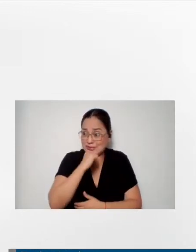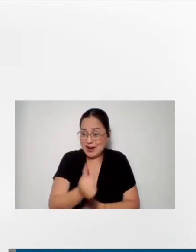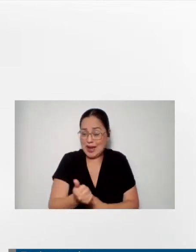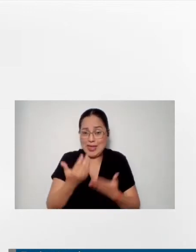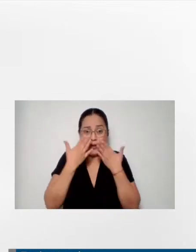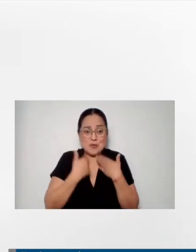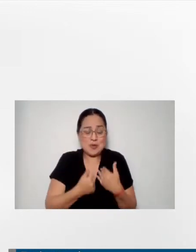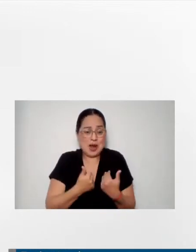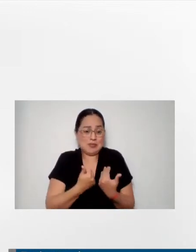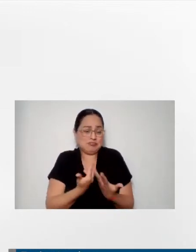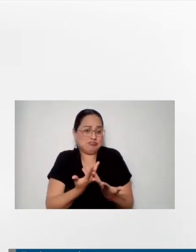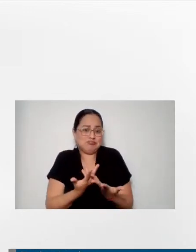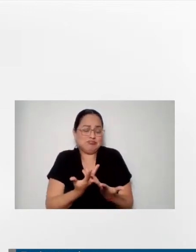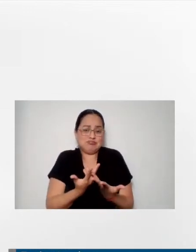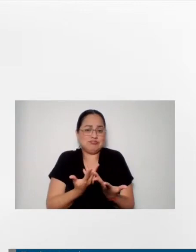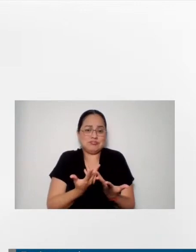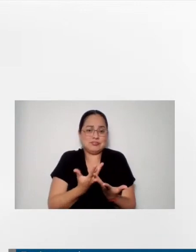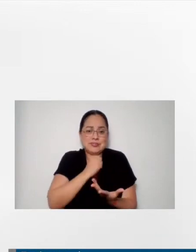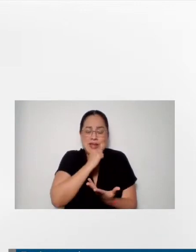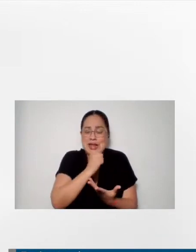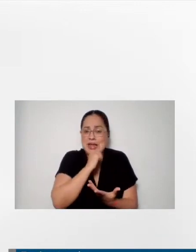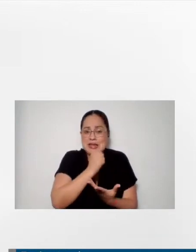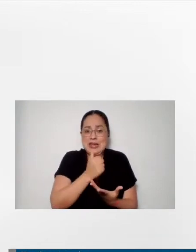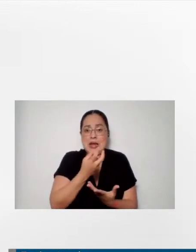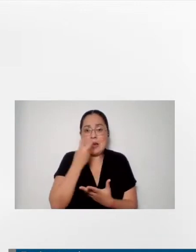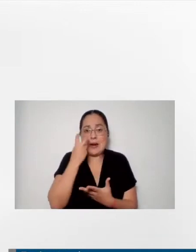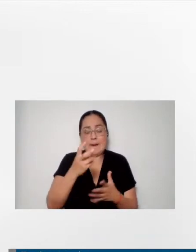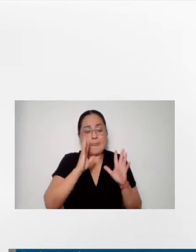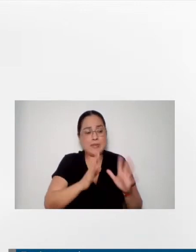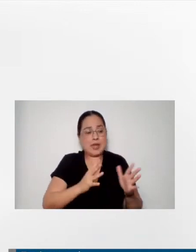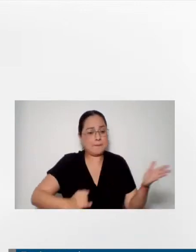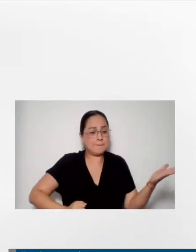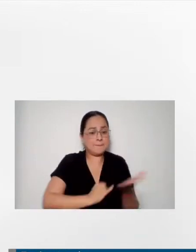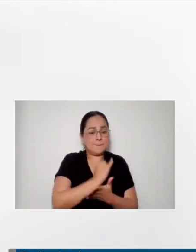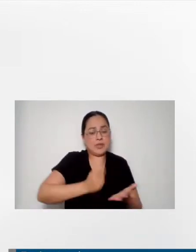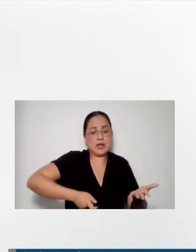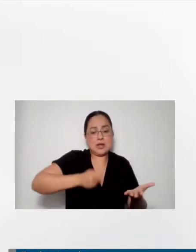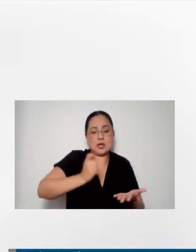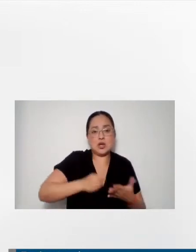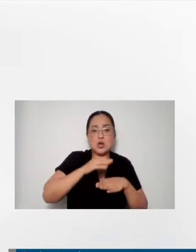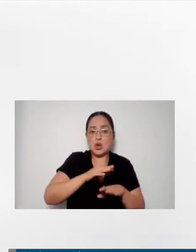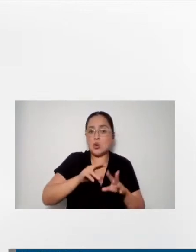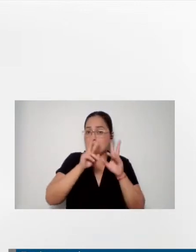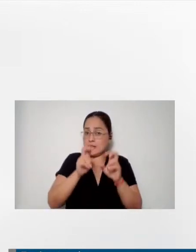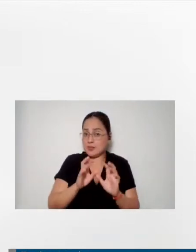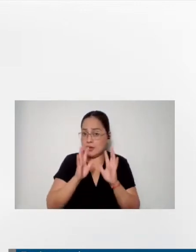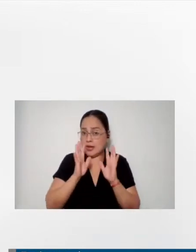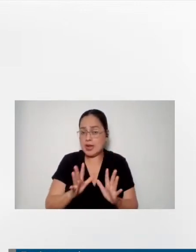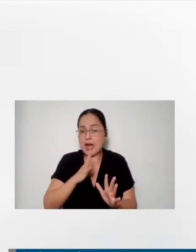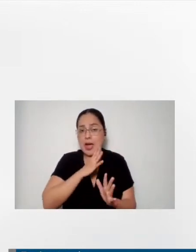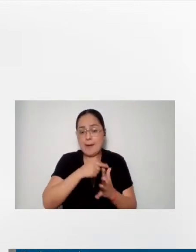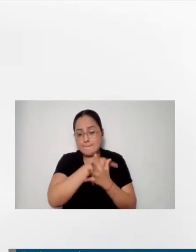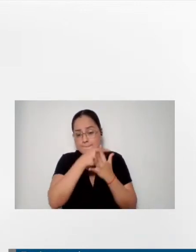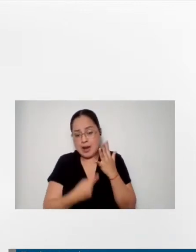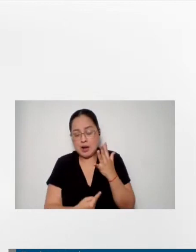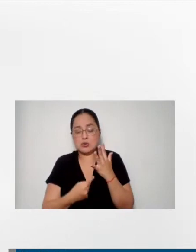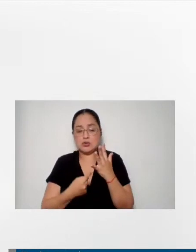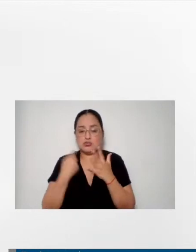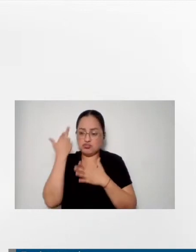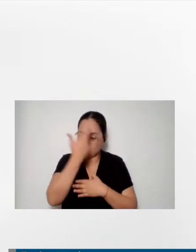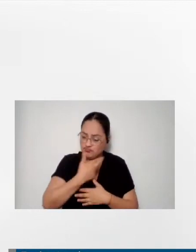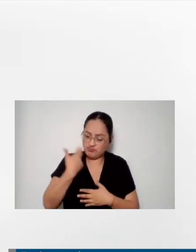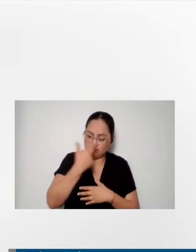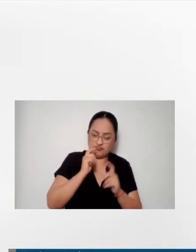él estudia ese tema y ya hizo tesis temática sobre eso, porque después de estudiar varios códigos, ¿no? Otra de